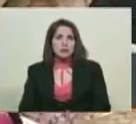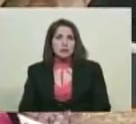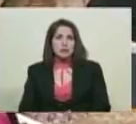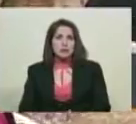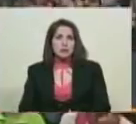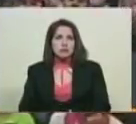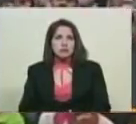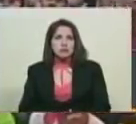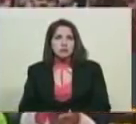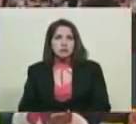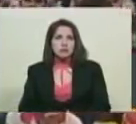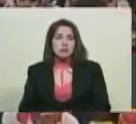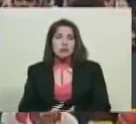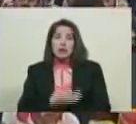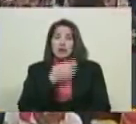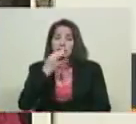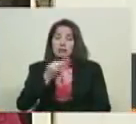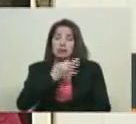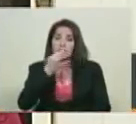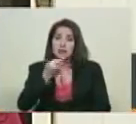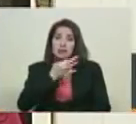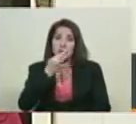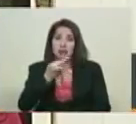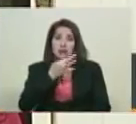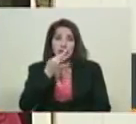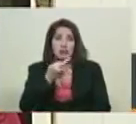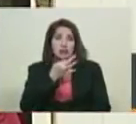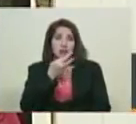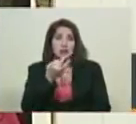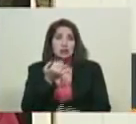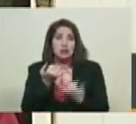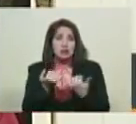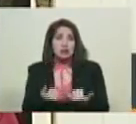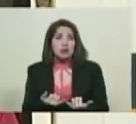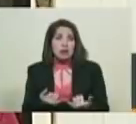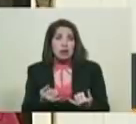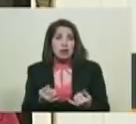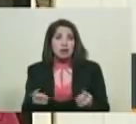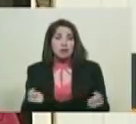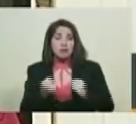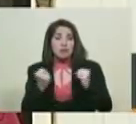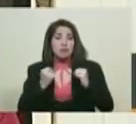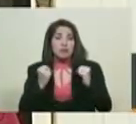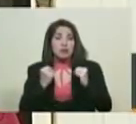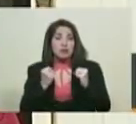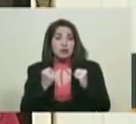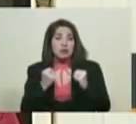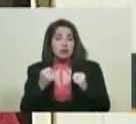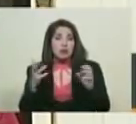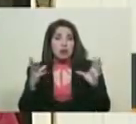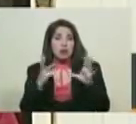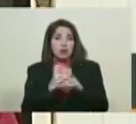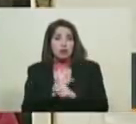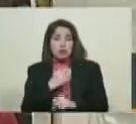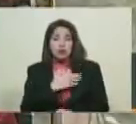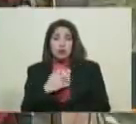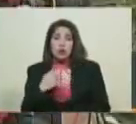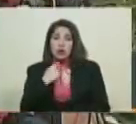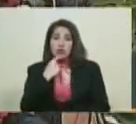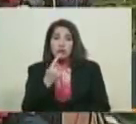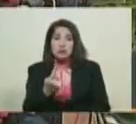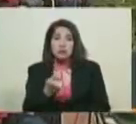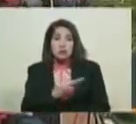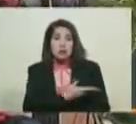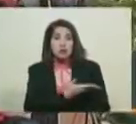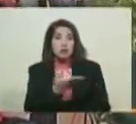En esta tarde que ya viene con su frío de la noche, yo quiero decirle, hermanos y